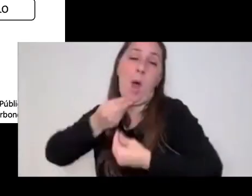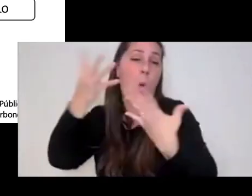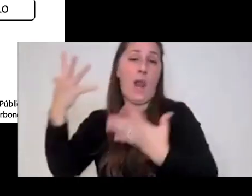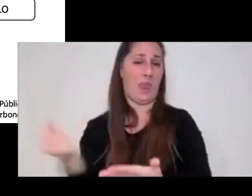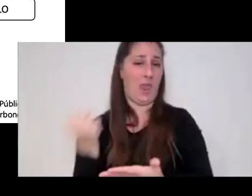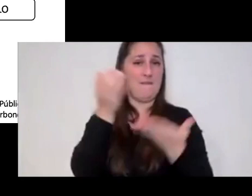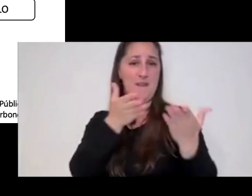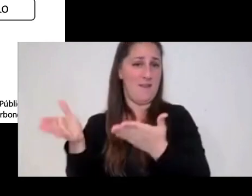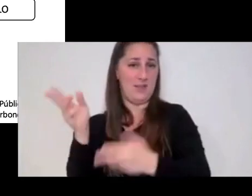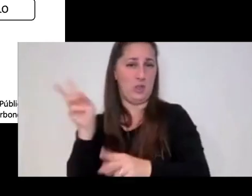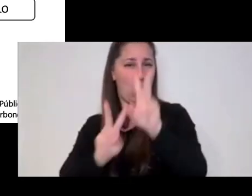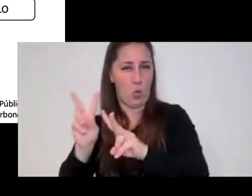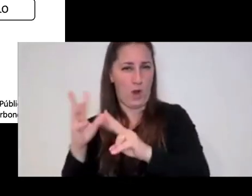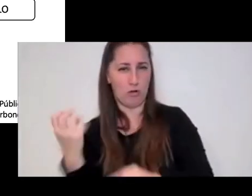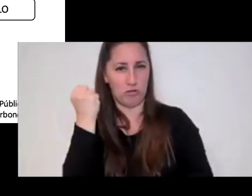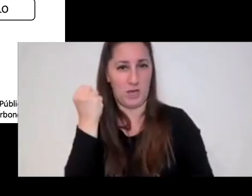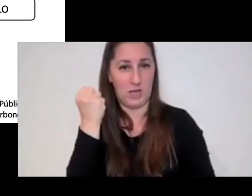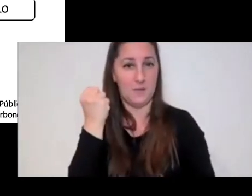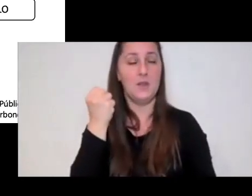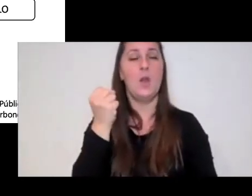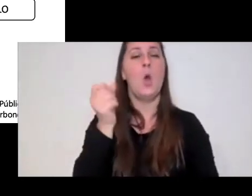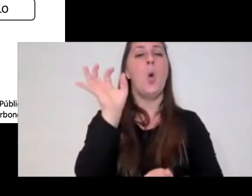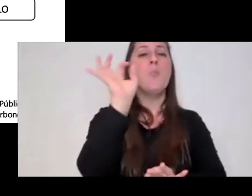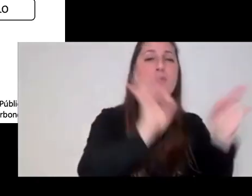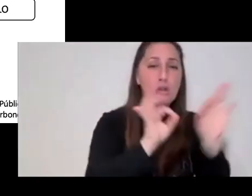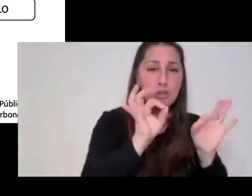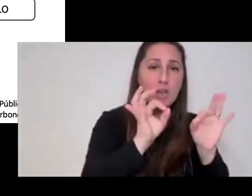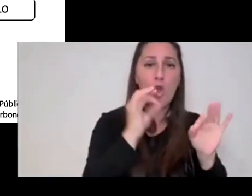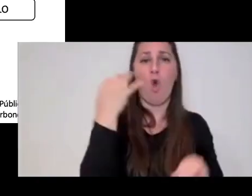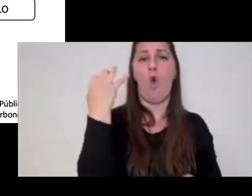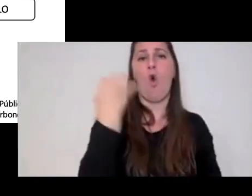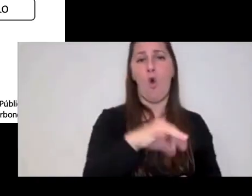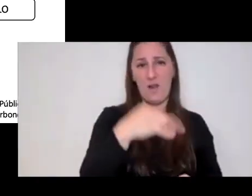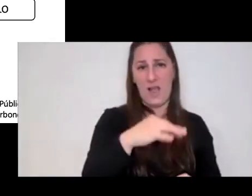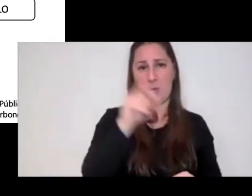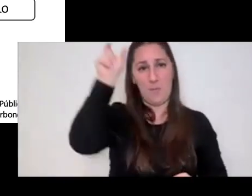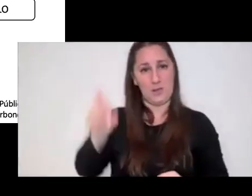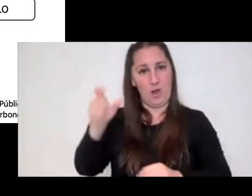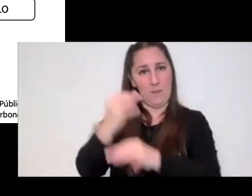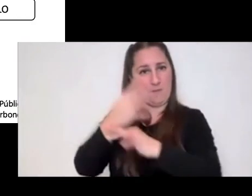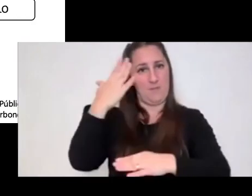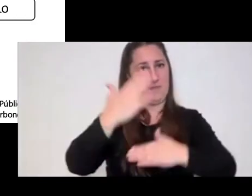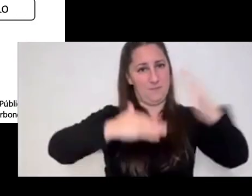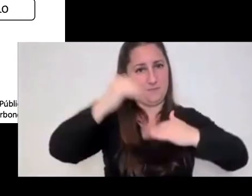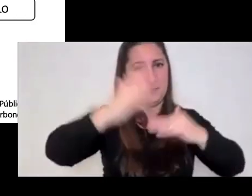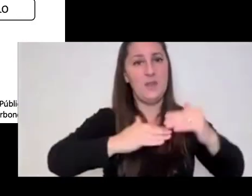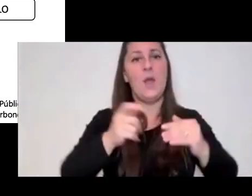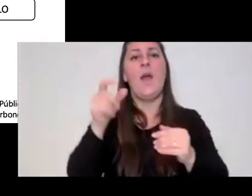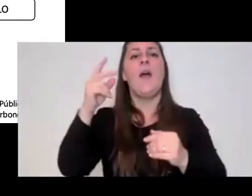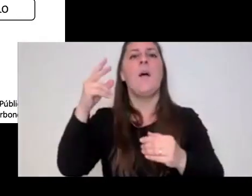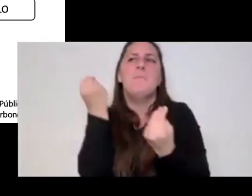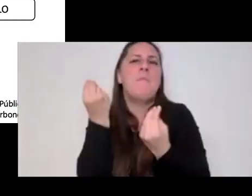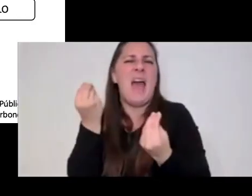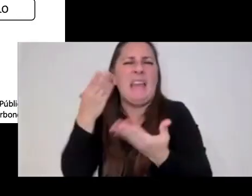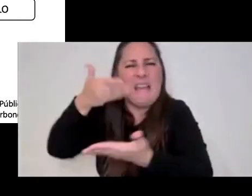buscando. El concepto proyecto es obligación del desarrollador inmobiliario. El concepto vehículo tiene que ver con la conducta